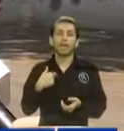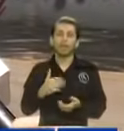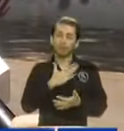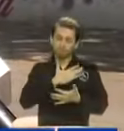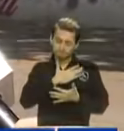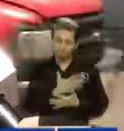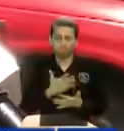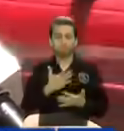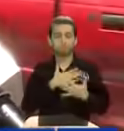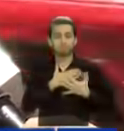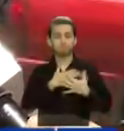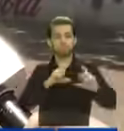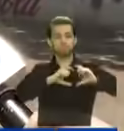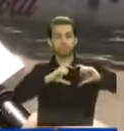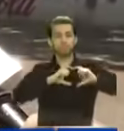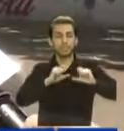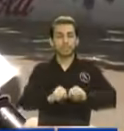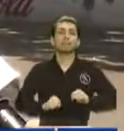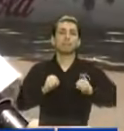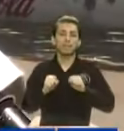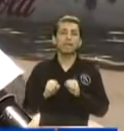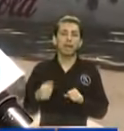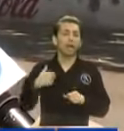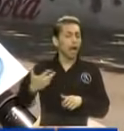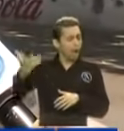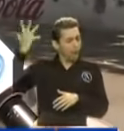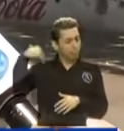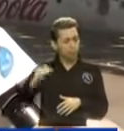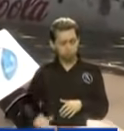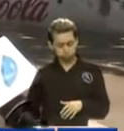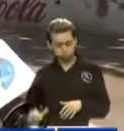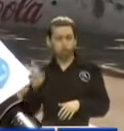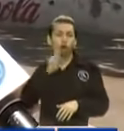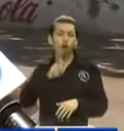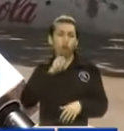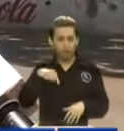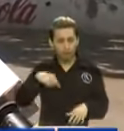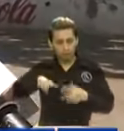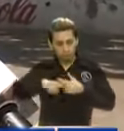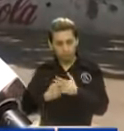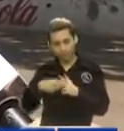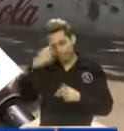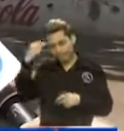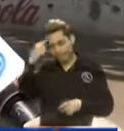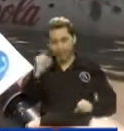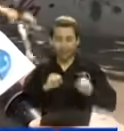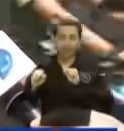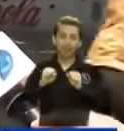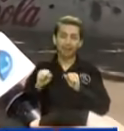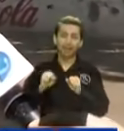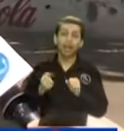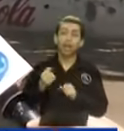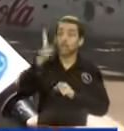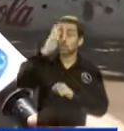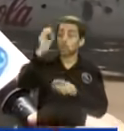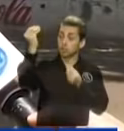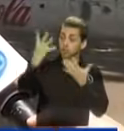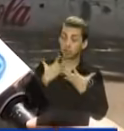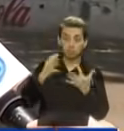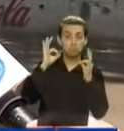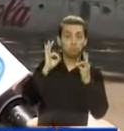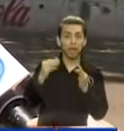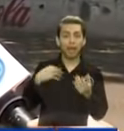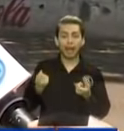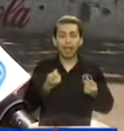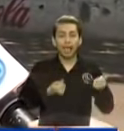amatitlaneca y desde jovencita empecé a trabajar aquí, pues ahora Dios me bendijo, ¿verdad? Tengo mis negocios.